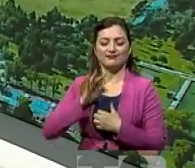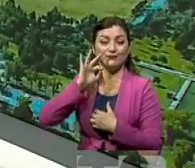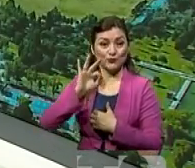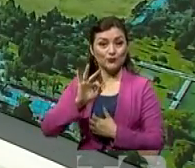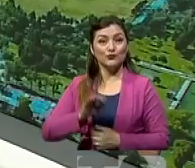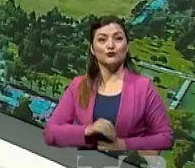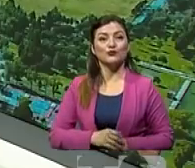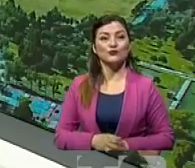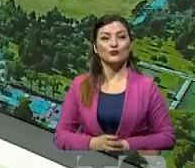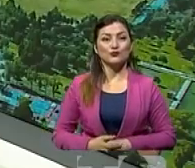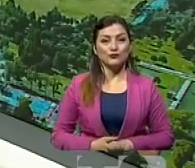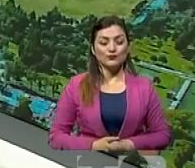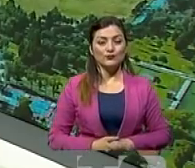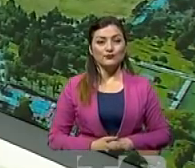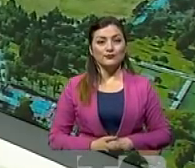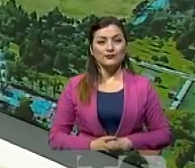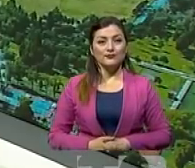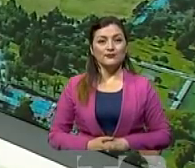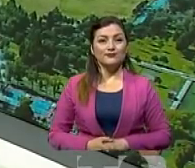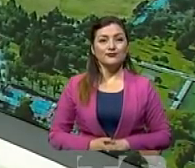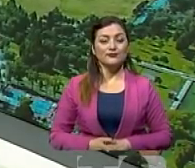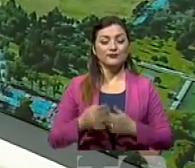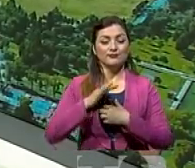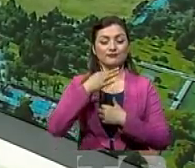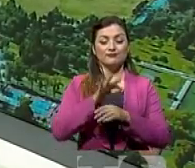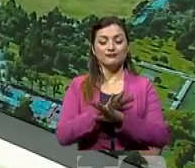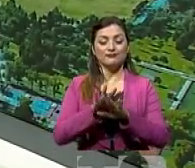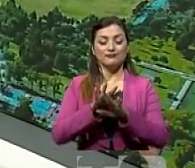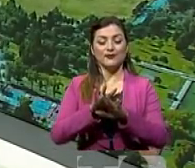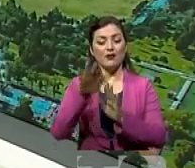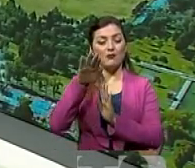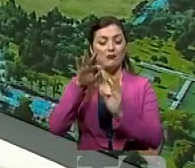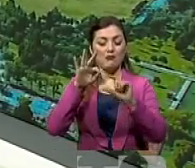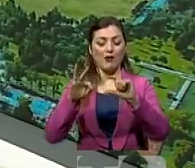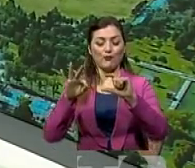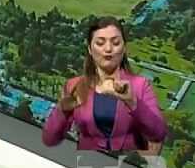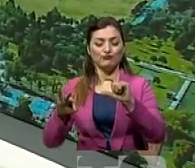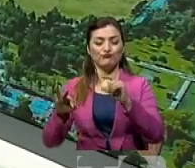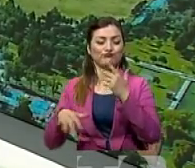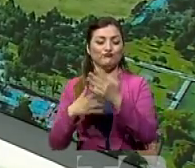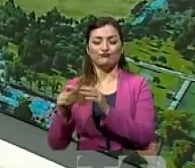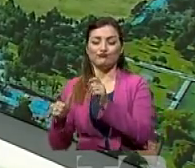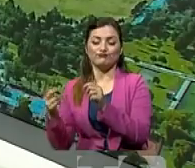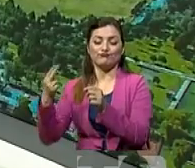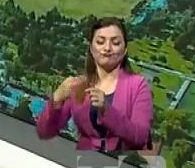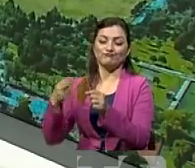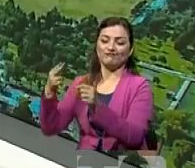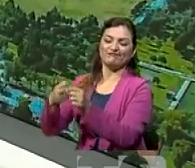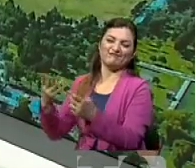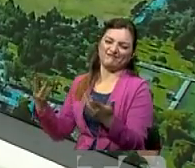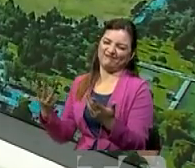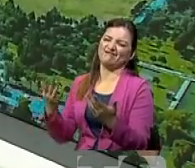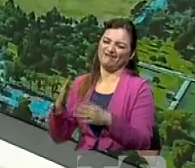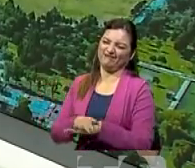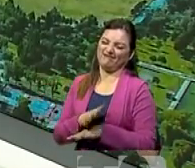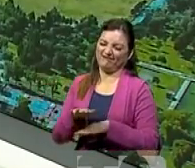pandemia. Como vemos, la pandemia ya se ha relajado un poco el tema de los casos, y por eso ya todo el mundo vuelve al trabajo, y esto es lo que ocasiona